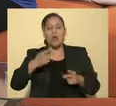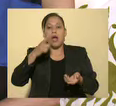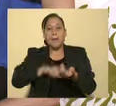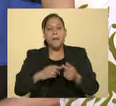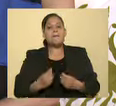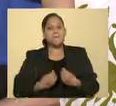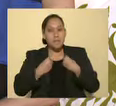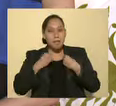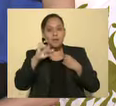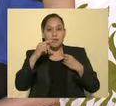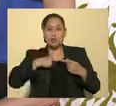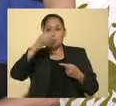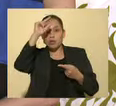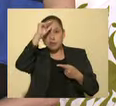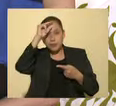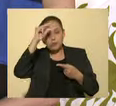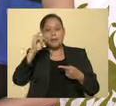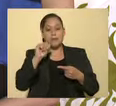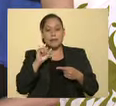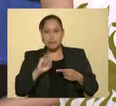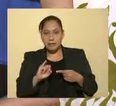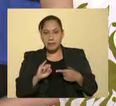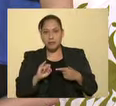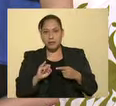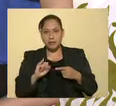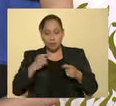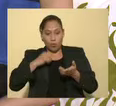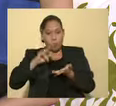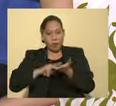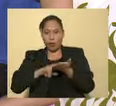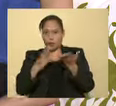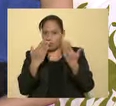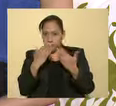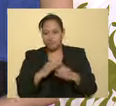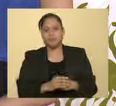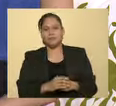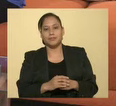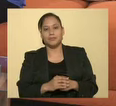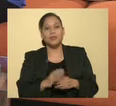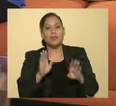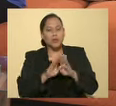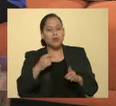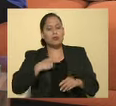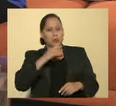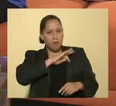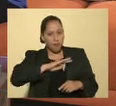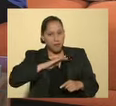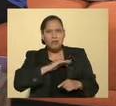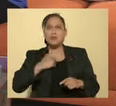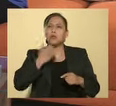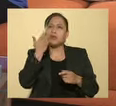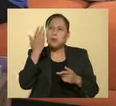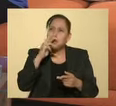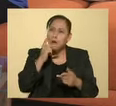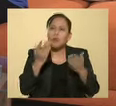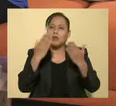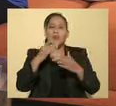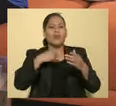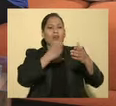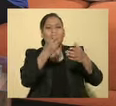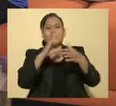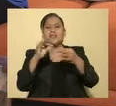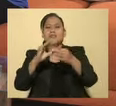y estoy hermanado con el núcleo humano en ser feliz, en tratar de ser mejor, en trascender mis